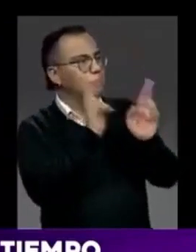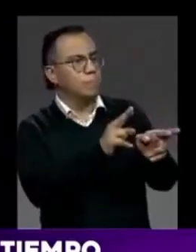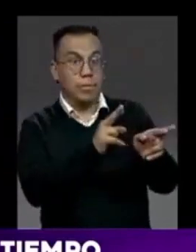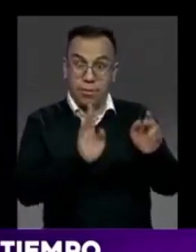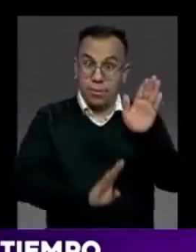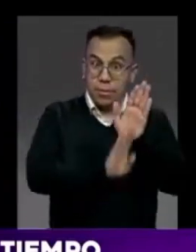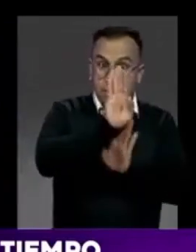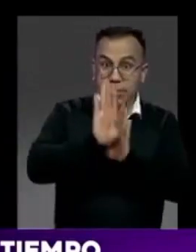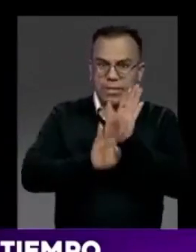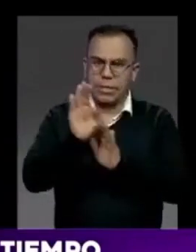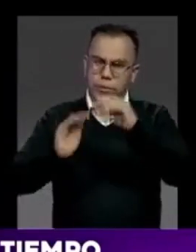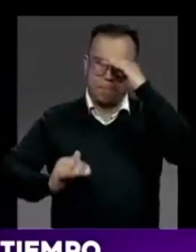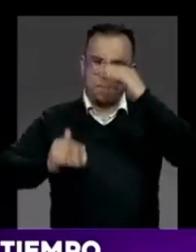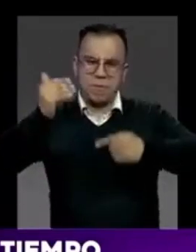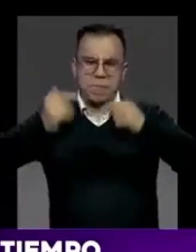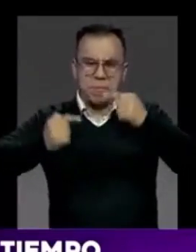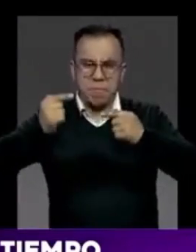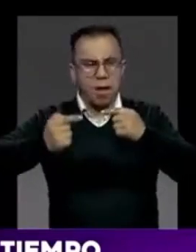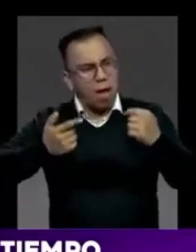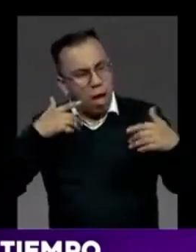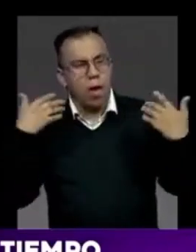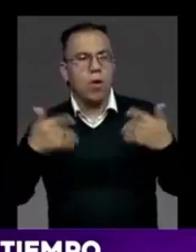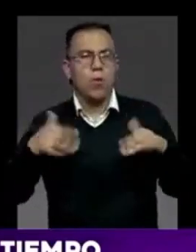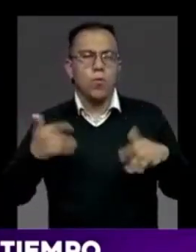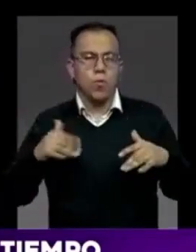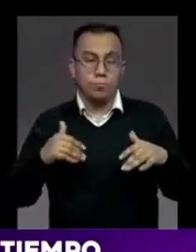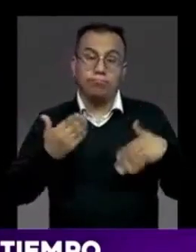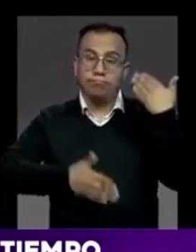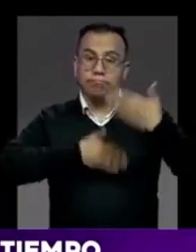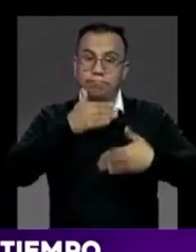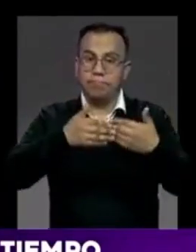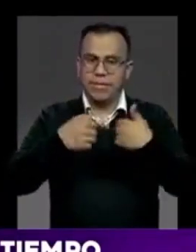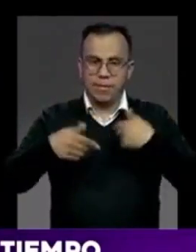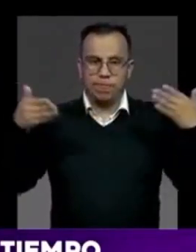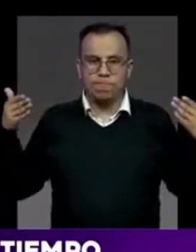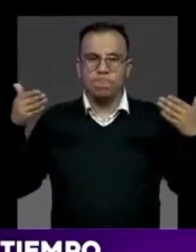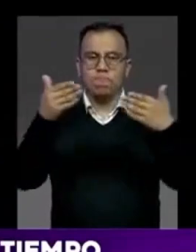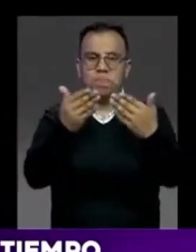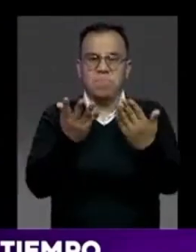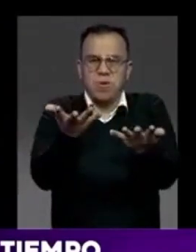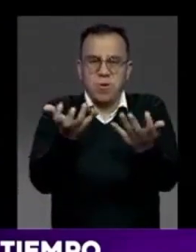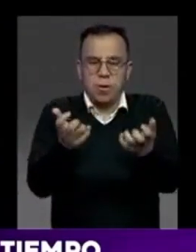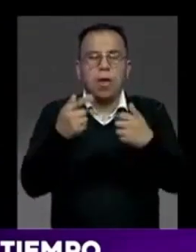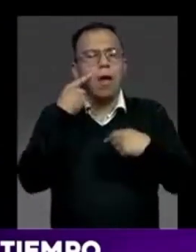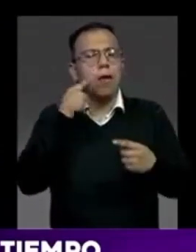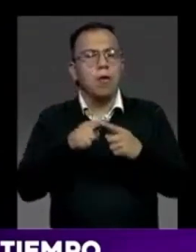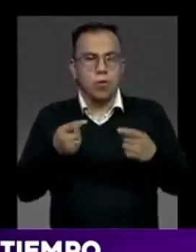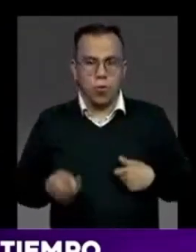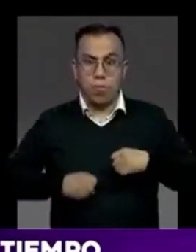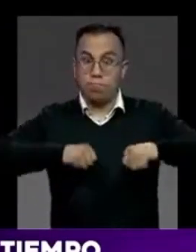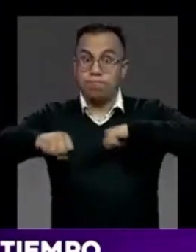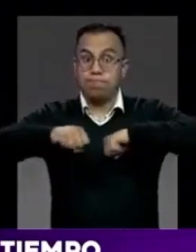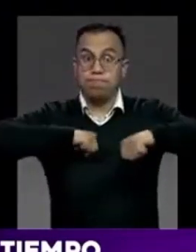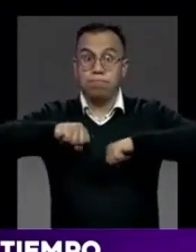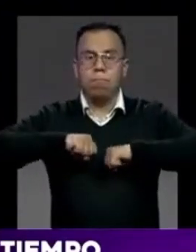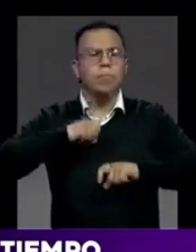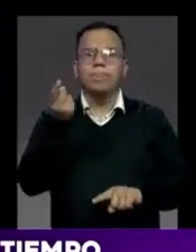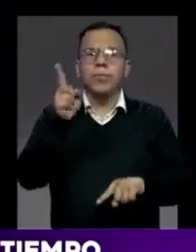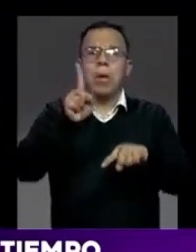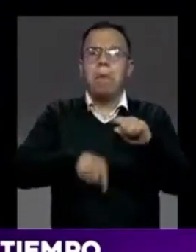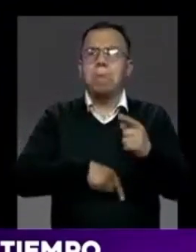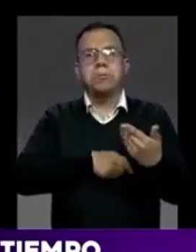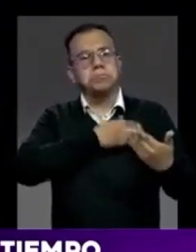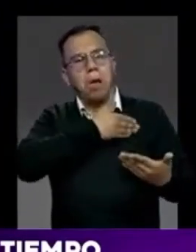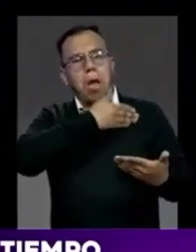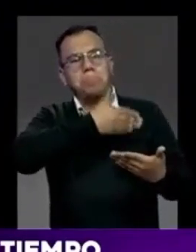desarrollo y competitividad a una región en ese sentido tengo que enfocarme una visión de largo aliento no podemos seguir siendo